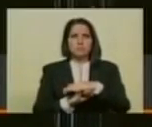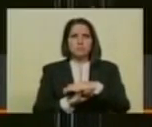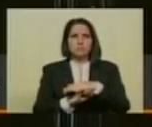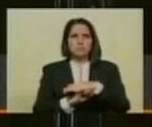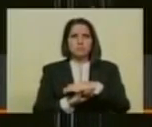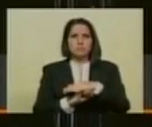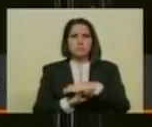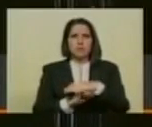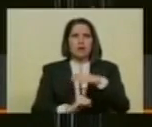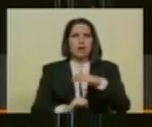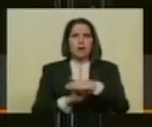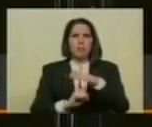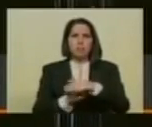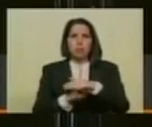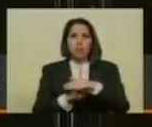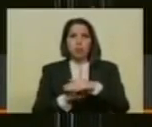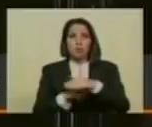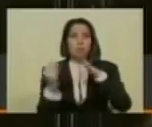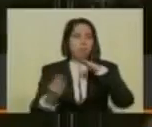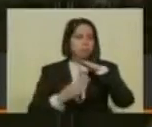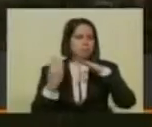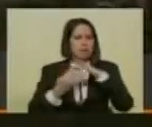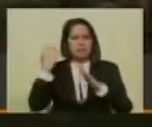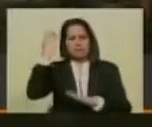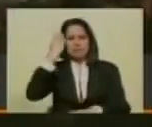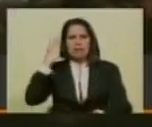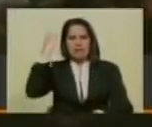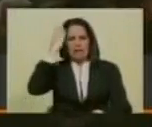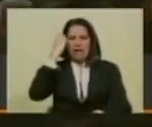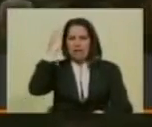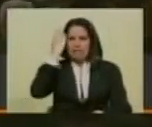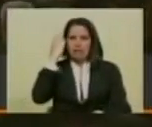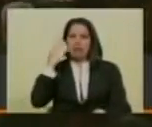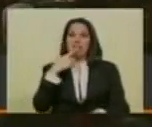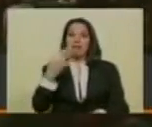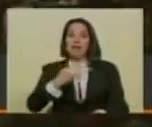indestructible base ética de la verdad.